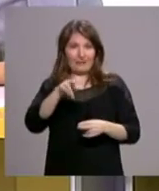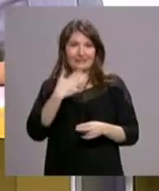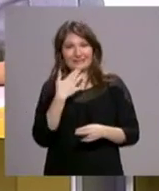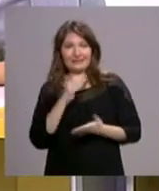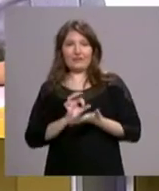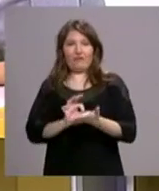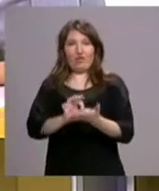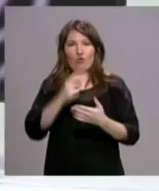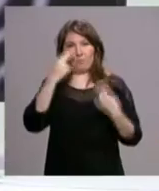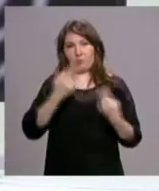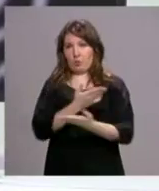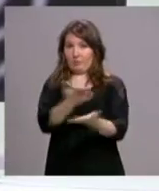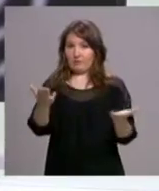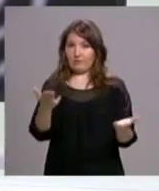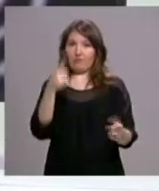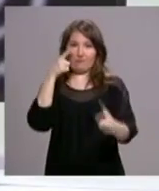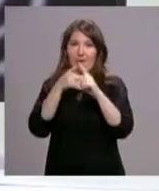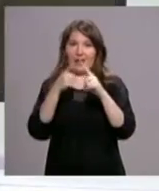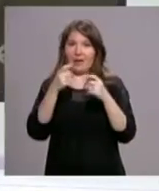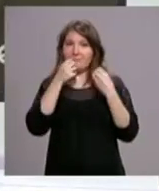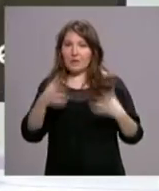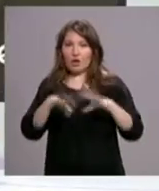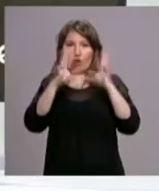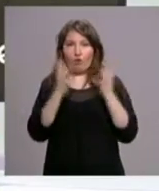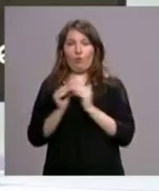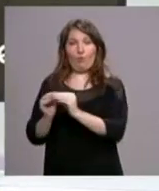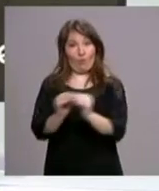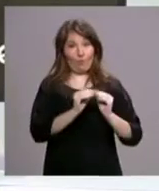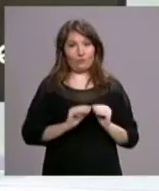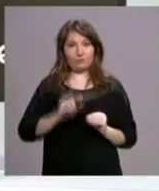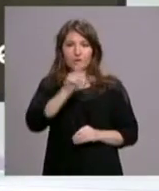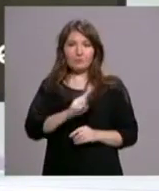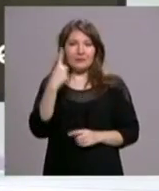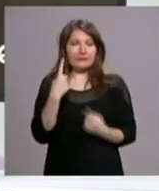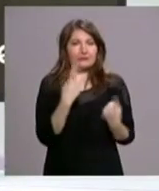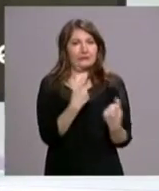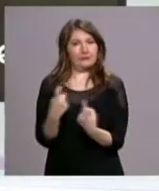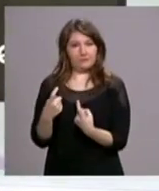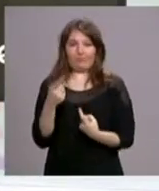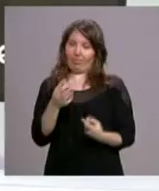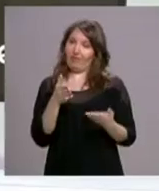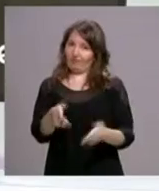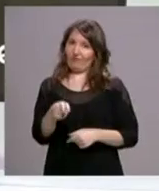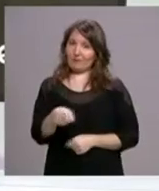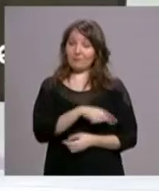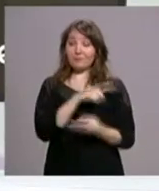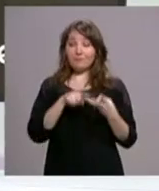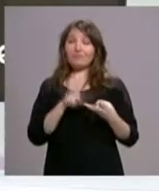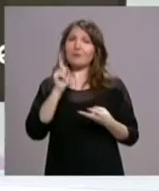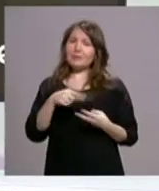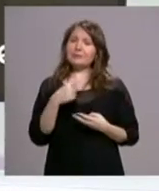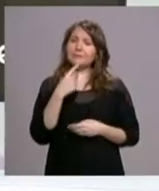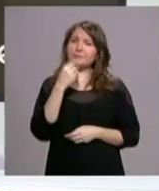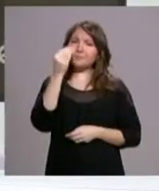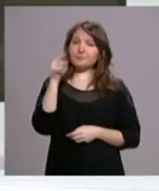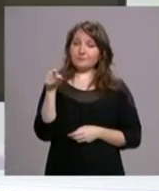estar al servicio del bien común y de los que más lo necesitan, de los más desfavorecidos. Y luego se habla también, creo,